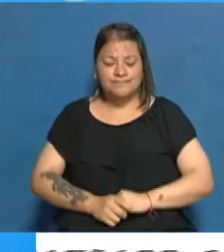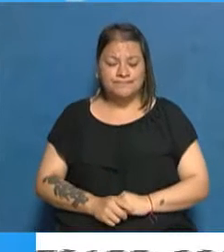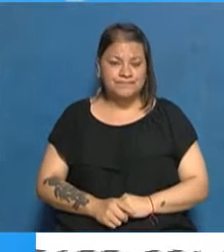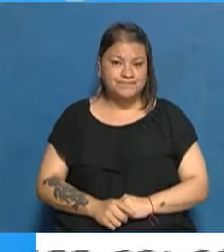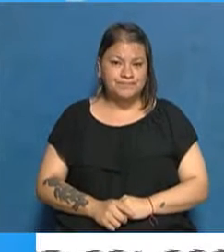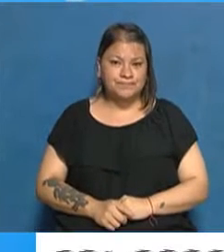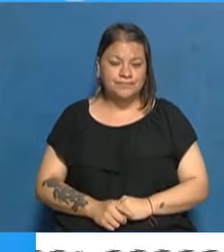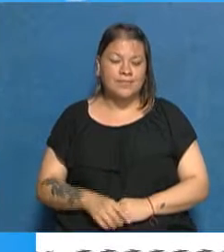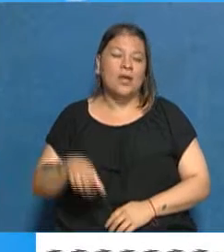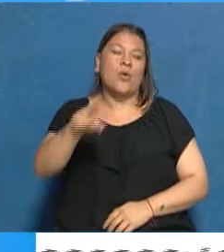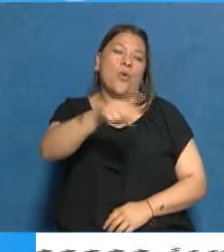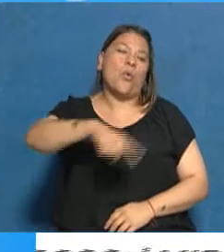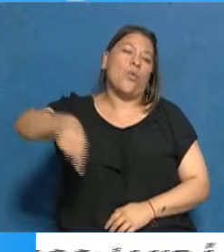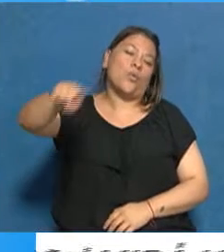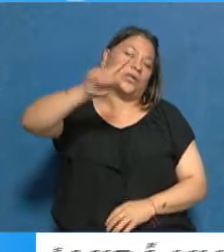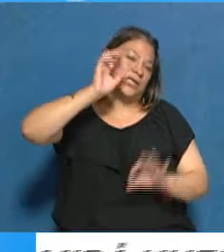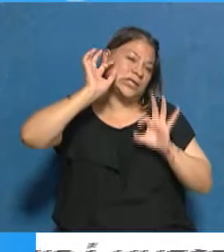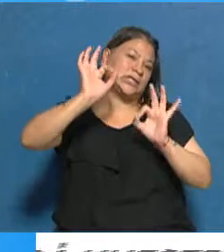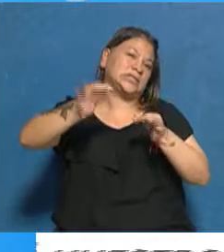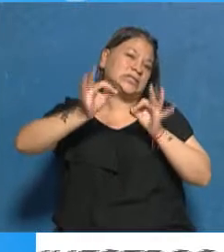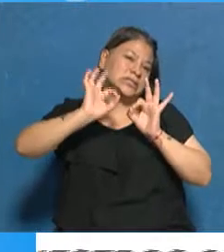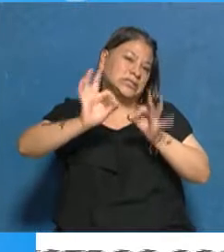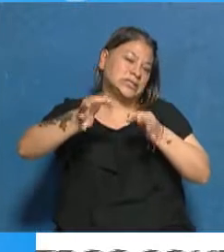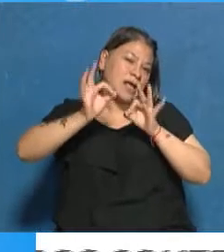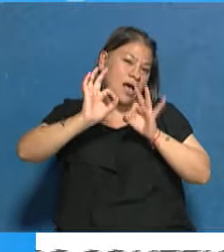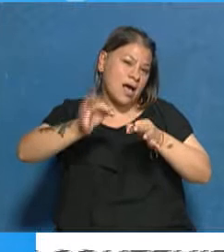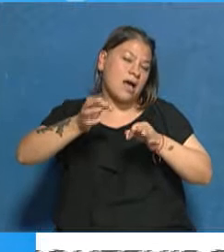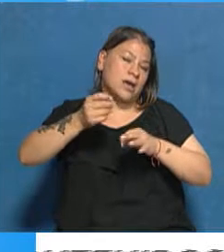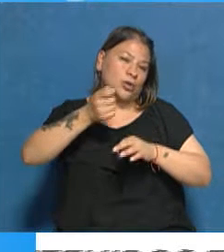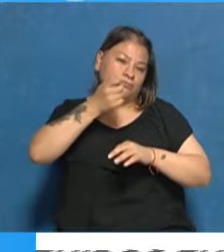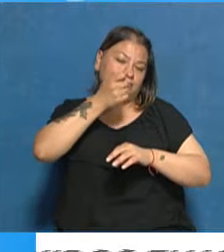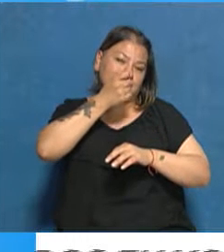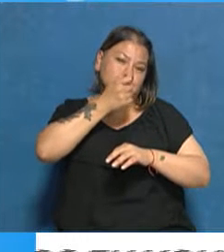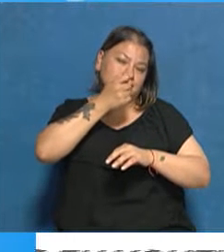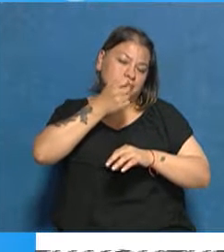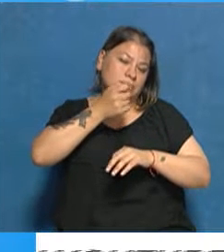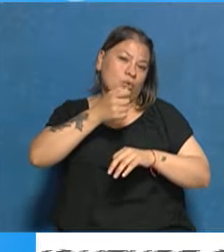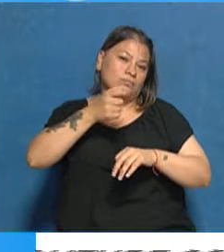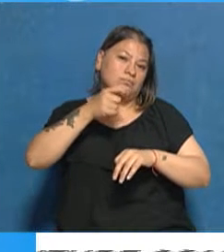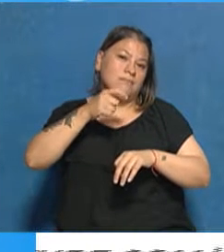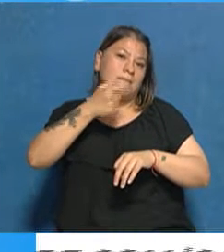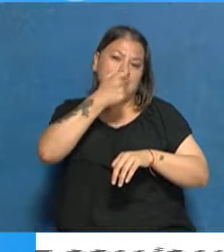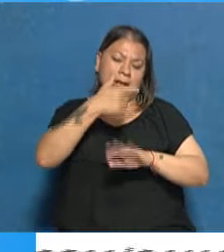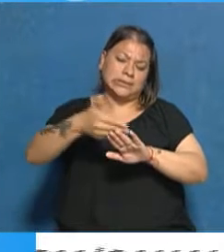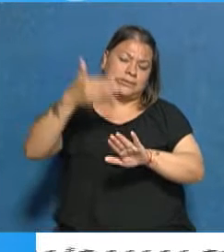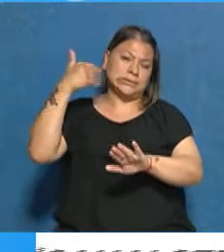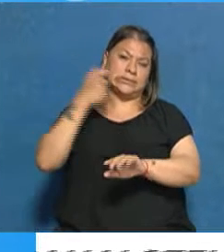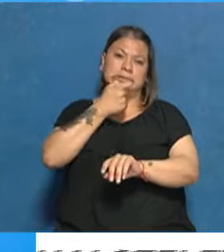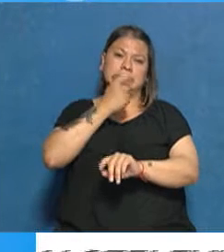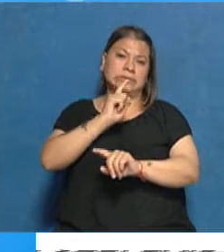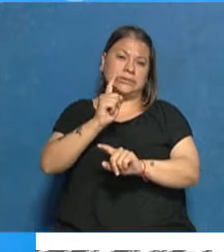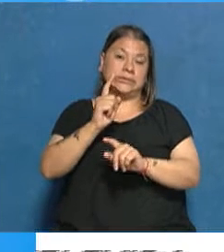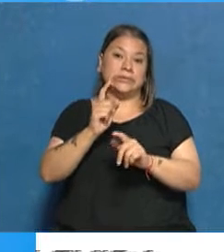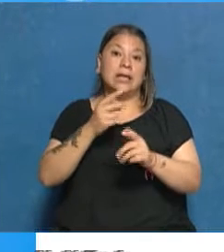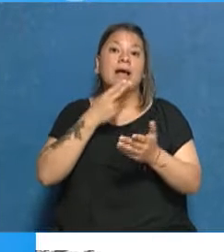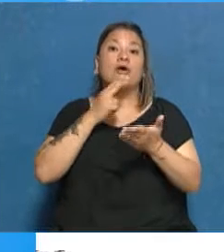Subsidio, ustedes saben que venimos de una foto que nunca nos gustó, que lo dijimos el primer día y que después del llamado consenso